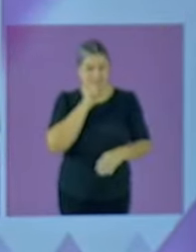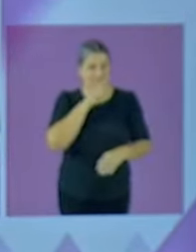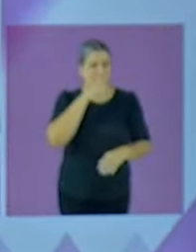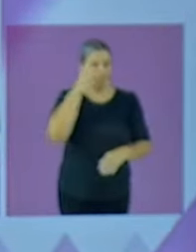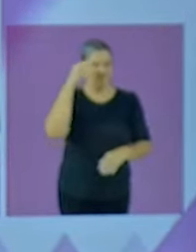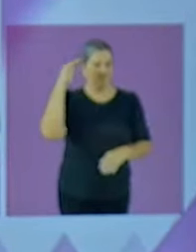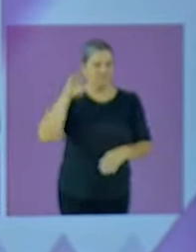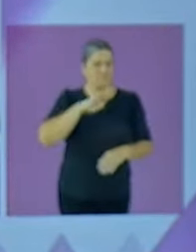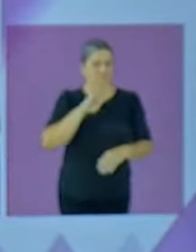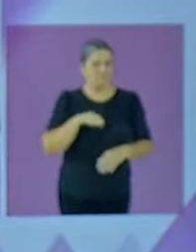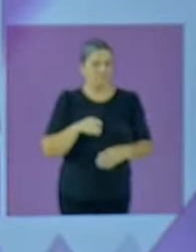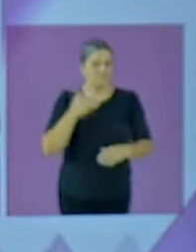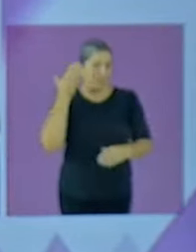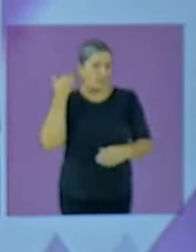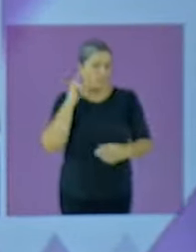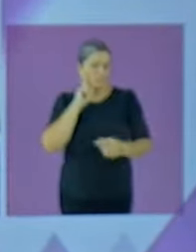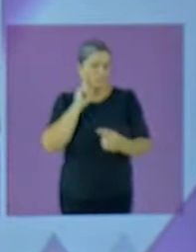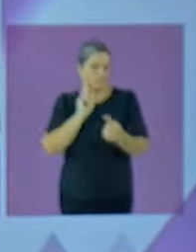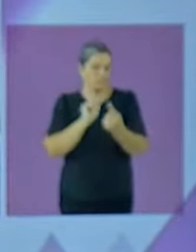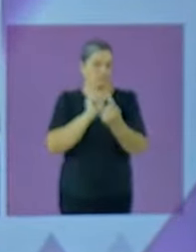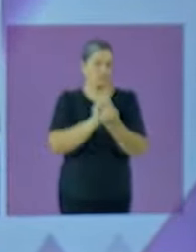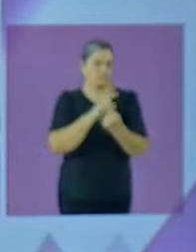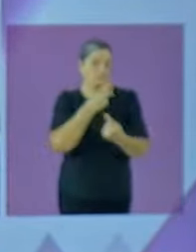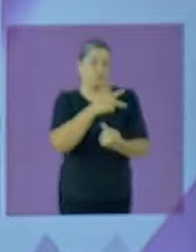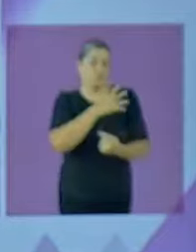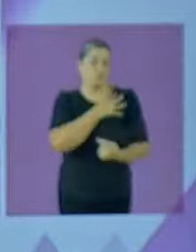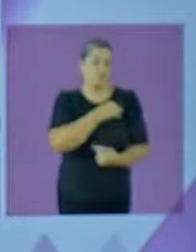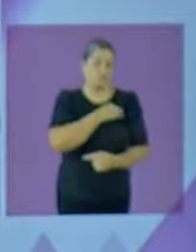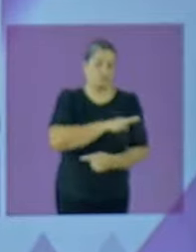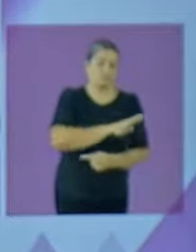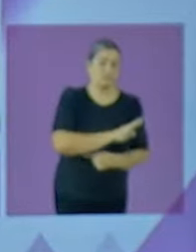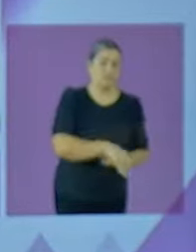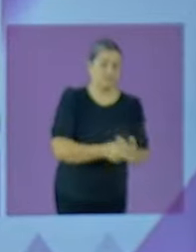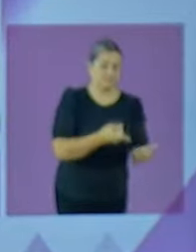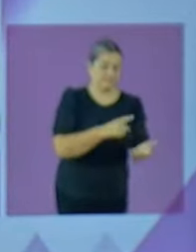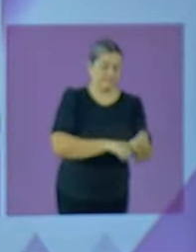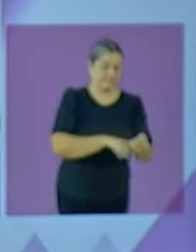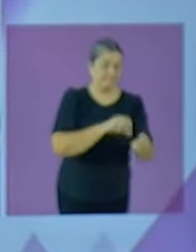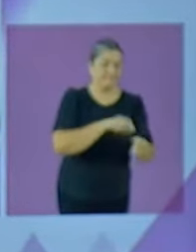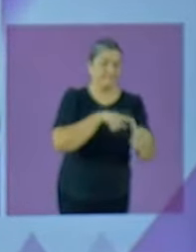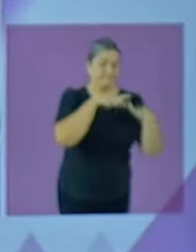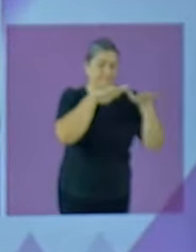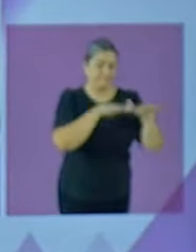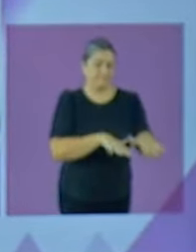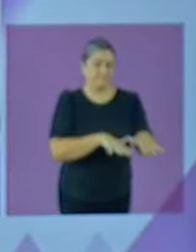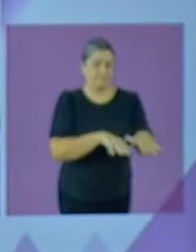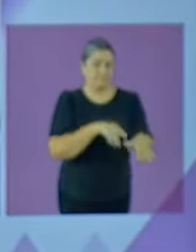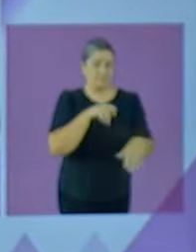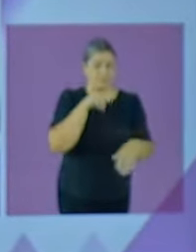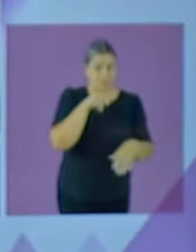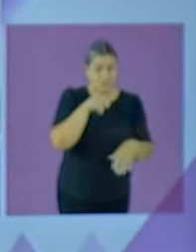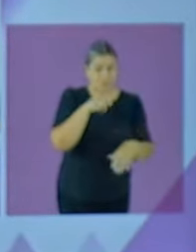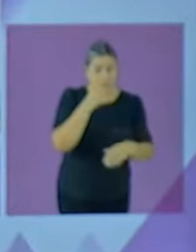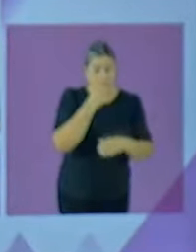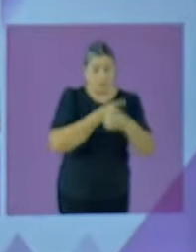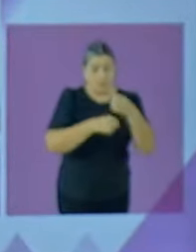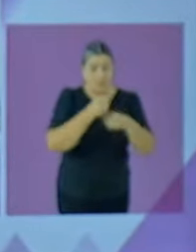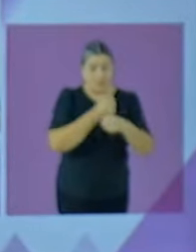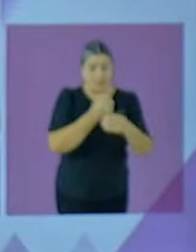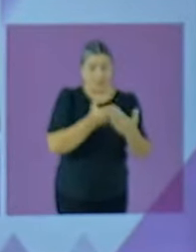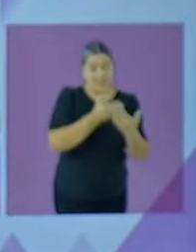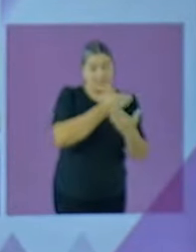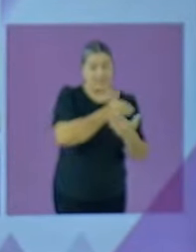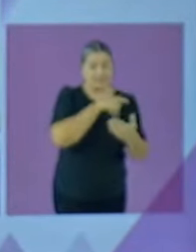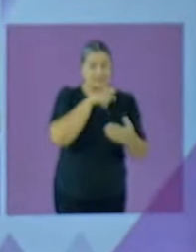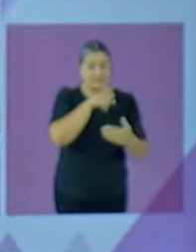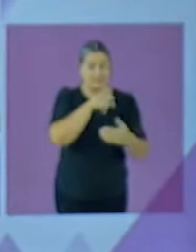importante en las universidades es prioridad para nuestra propuesta. Otro tema fundamental y que para todas las mamás